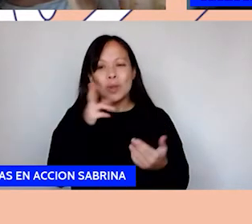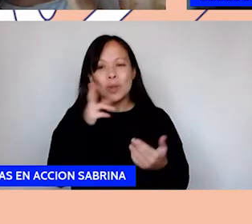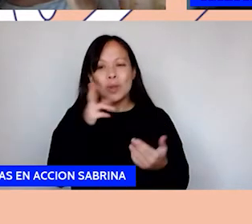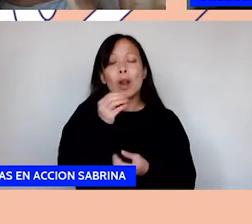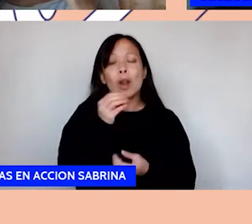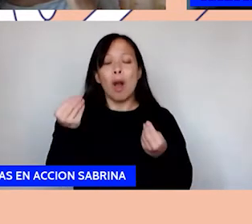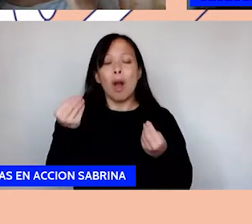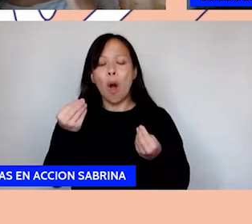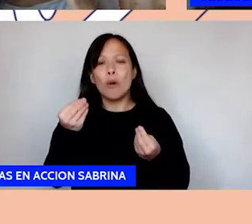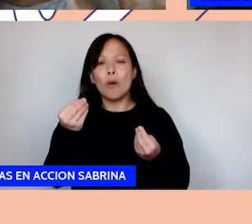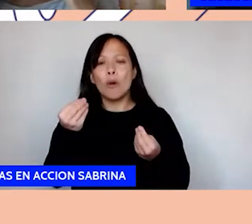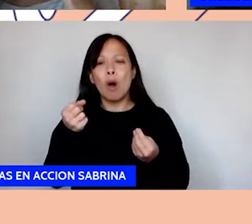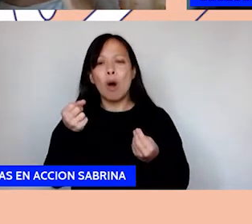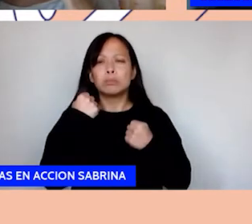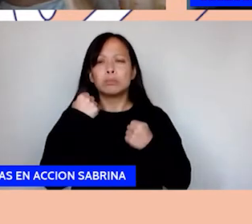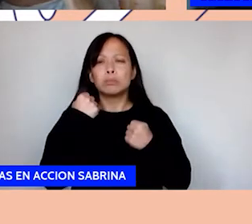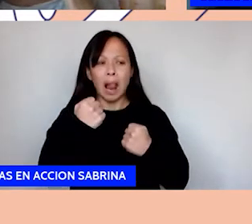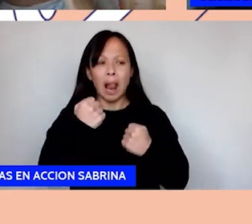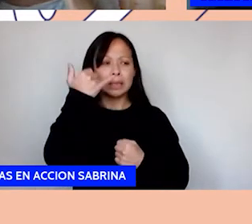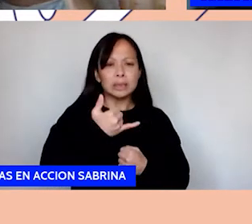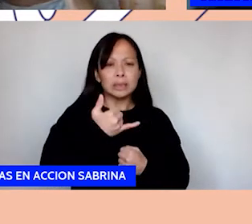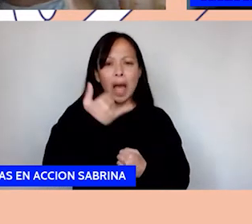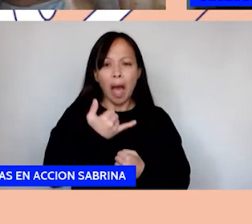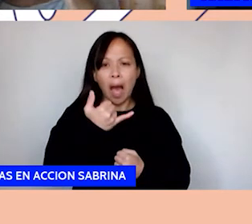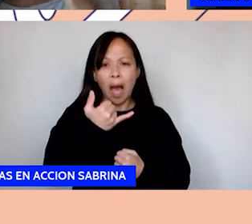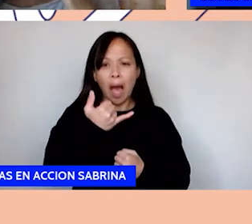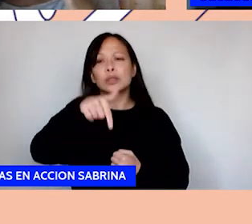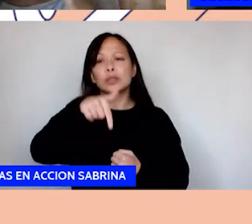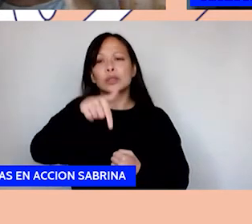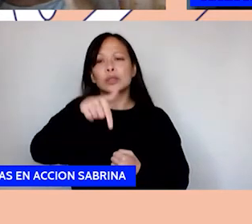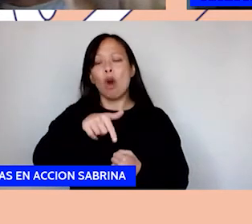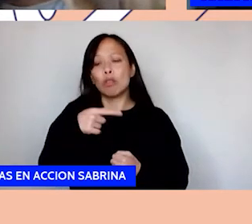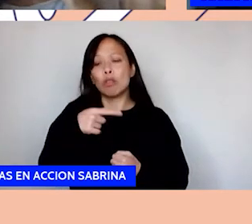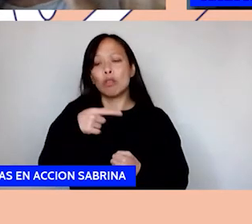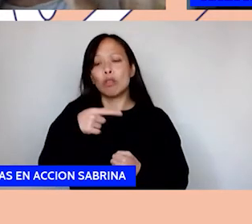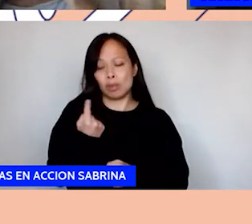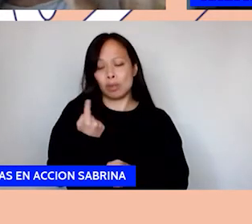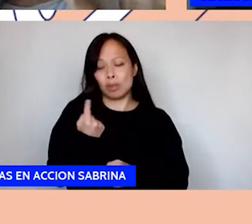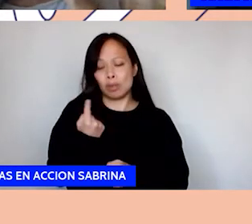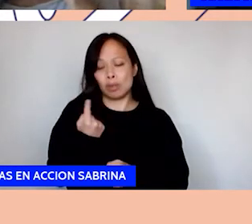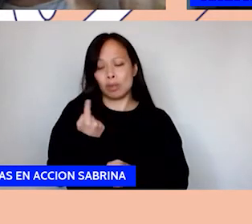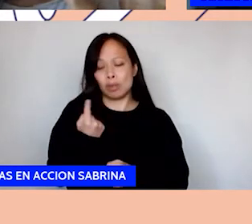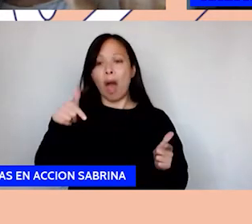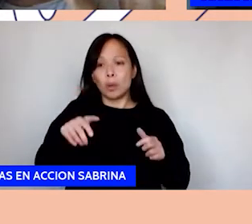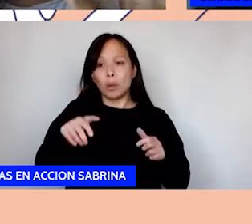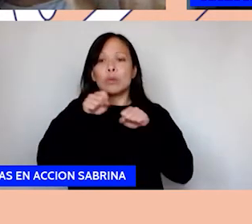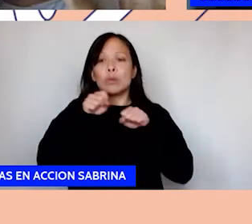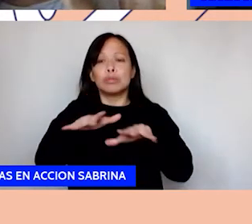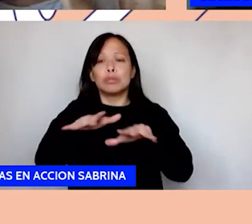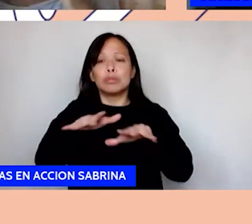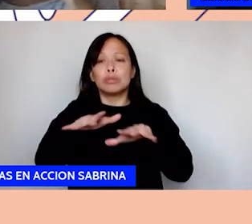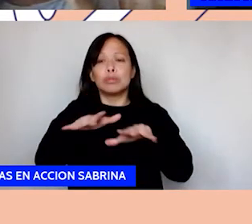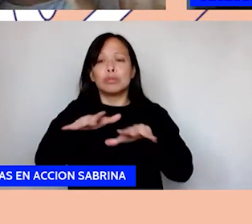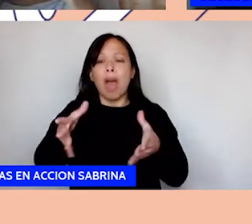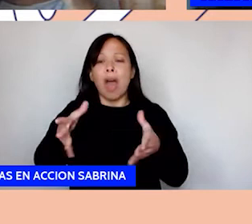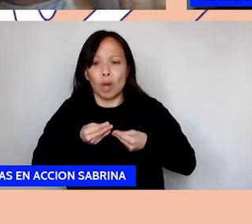solas y el contar con una red de apoyo como la que se forma en WordPress es maravilloso. Hay mujeres